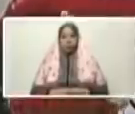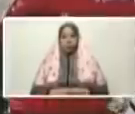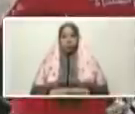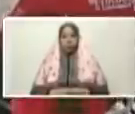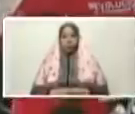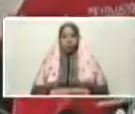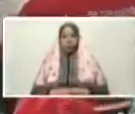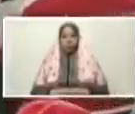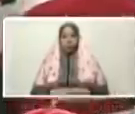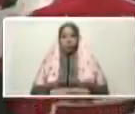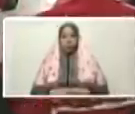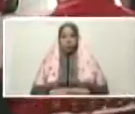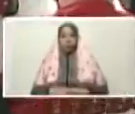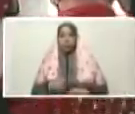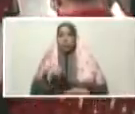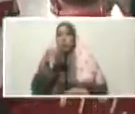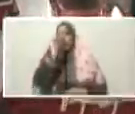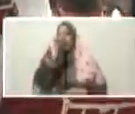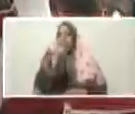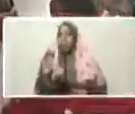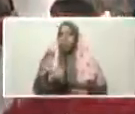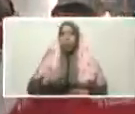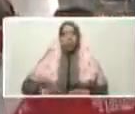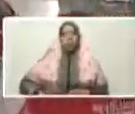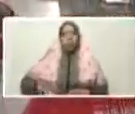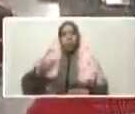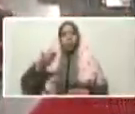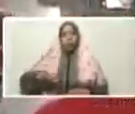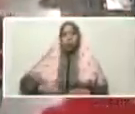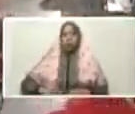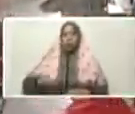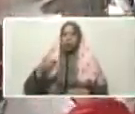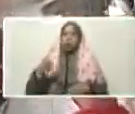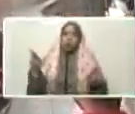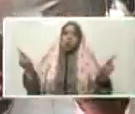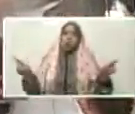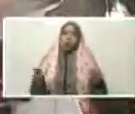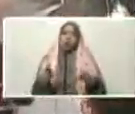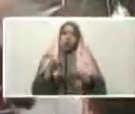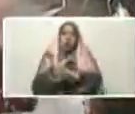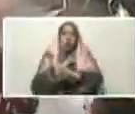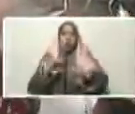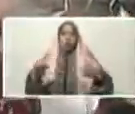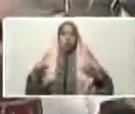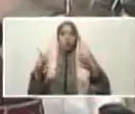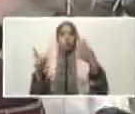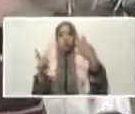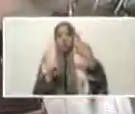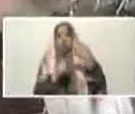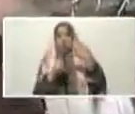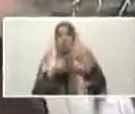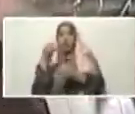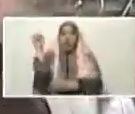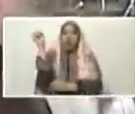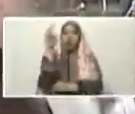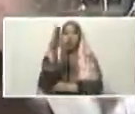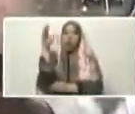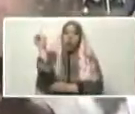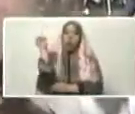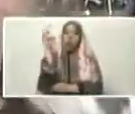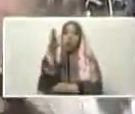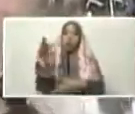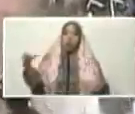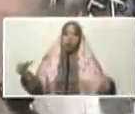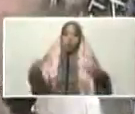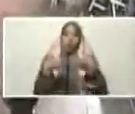por eso tan importantes conclusiones y orientaciones del quinto congreso del partido socialista unido de venezuela